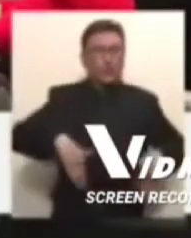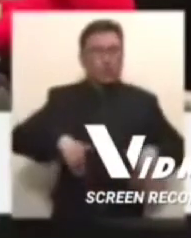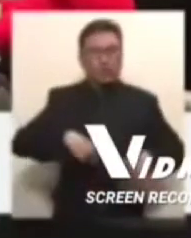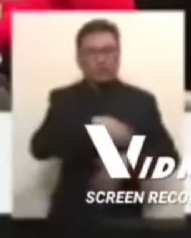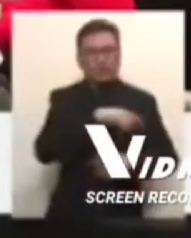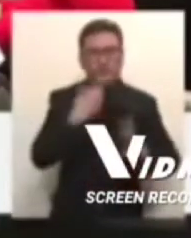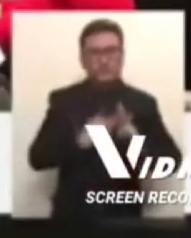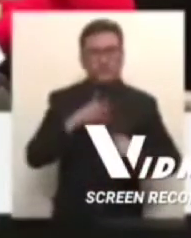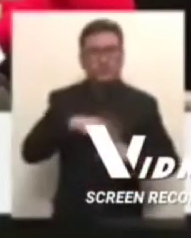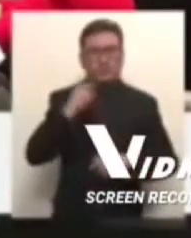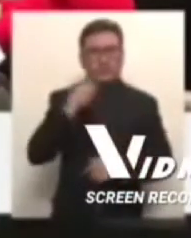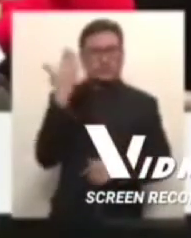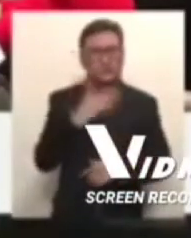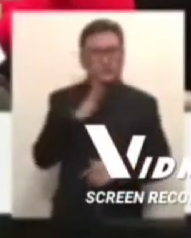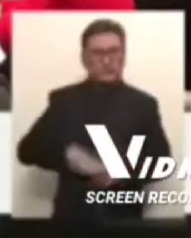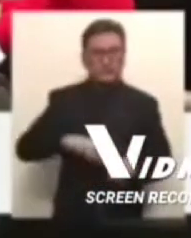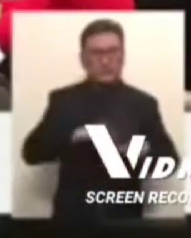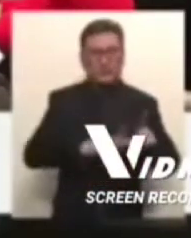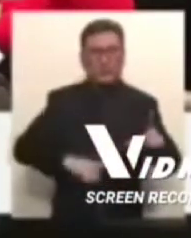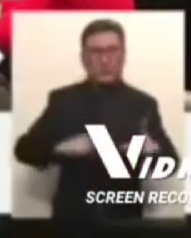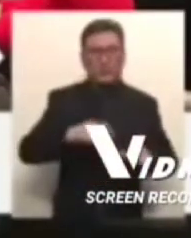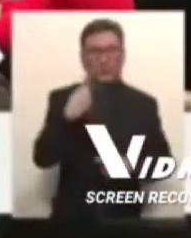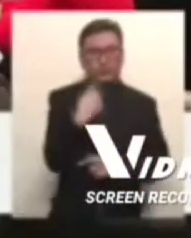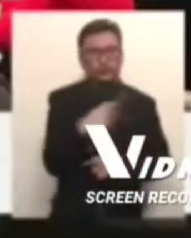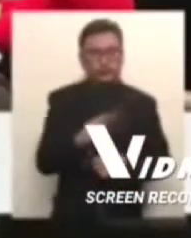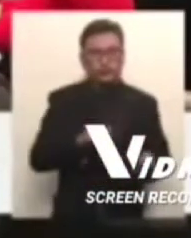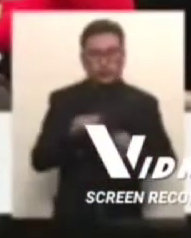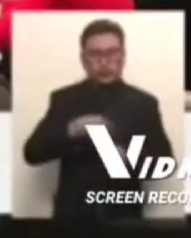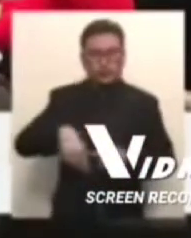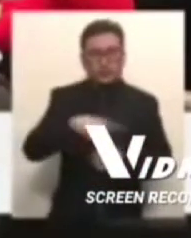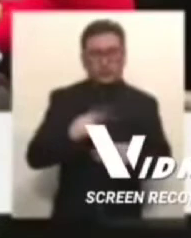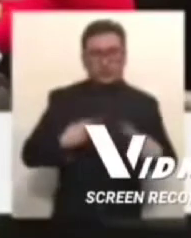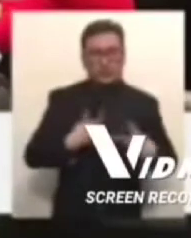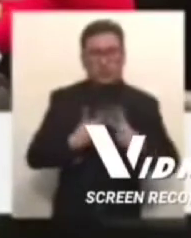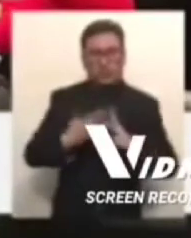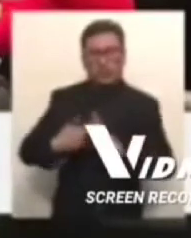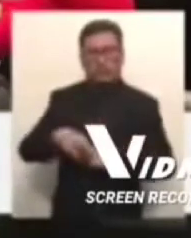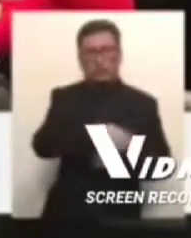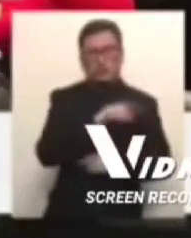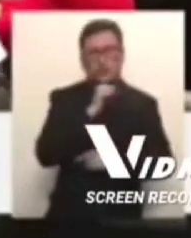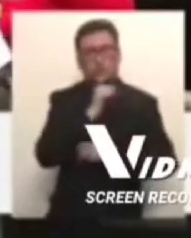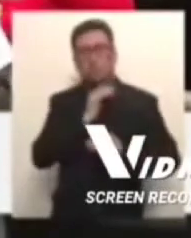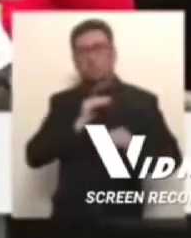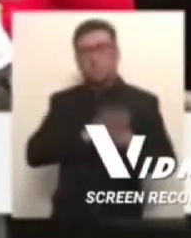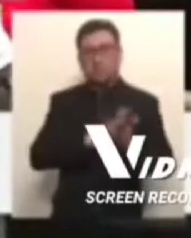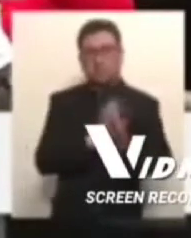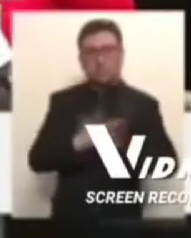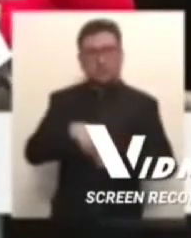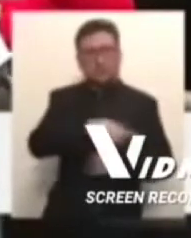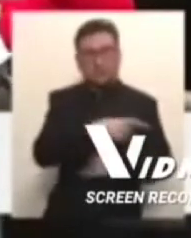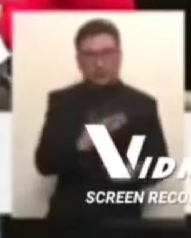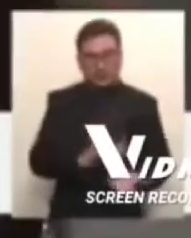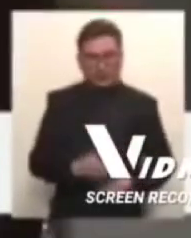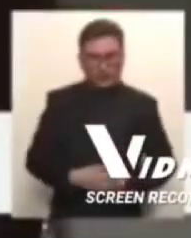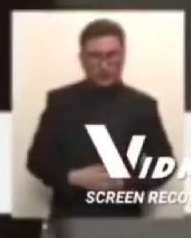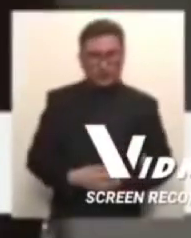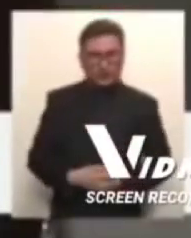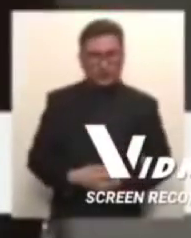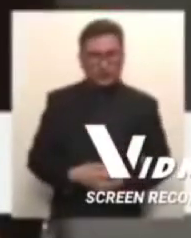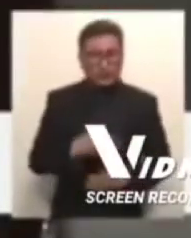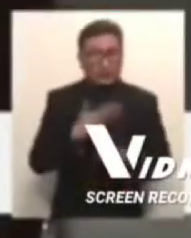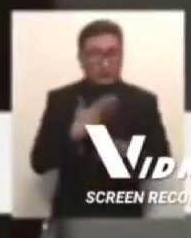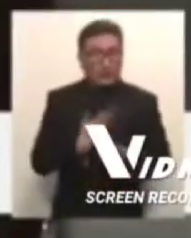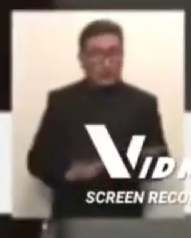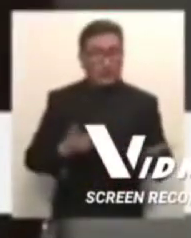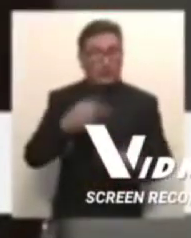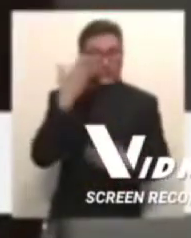asesinos porque bañaron en sangre el país y lo convalidaron con su silencio. Ahora tienen al